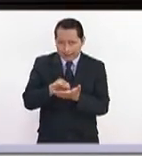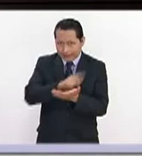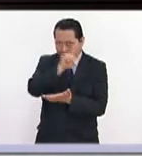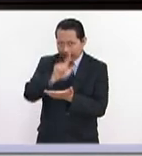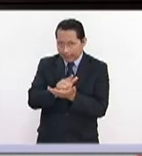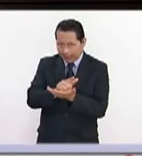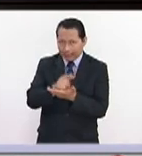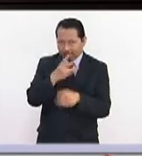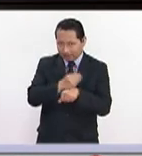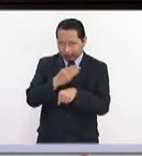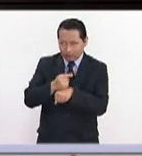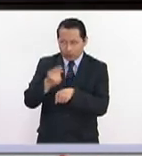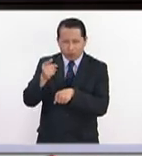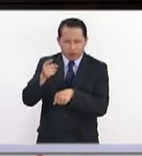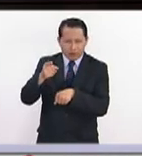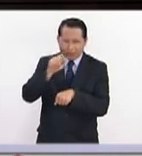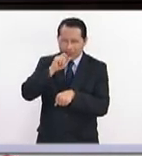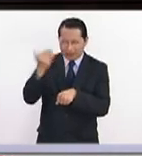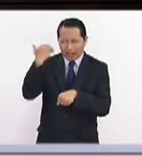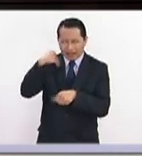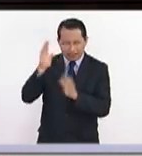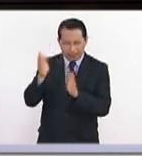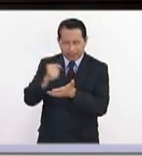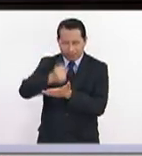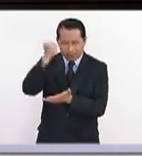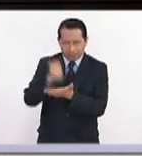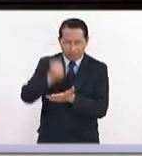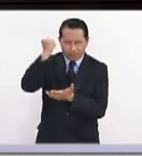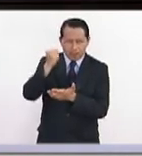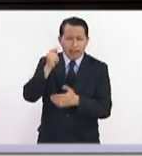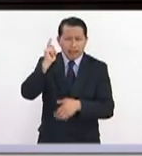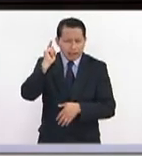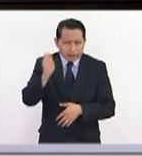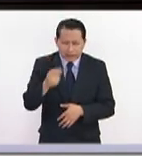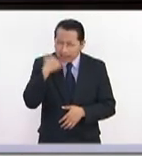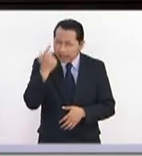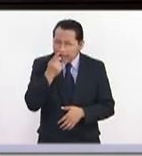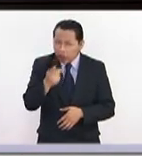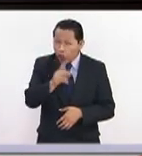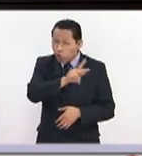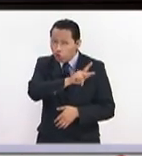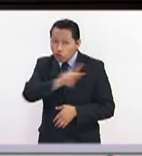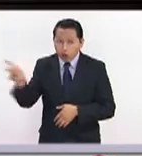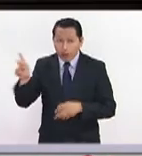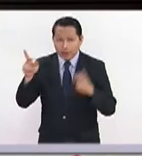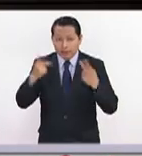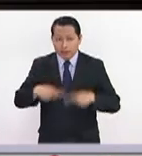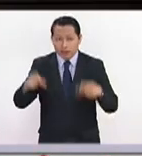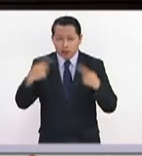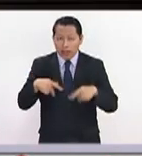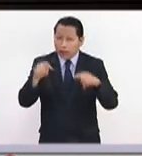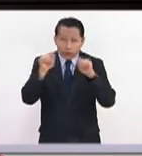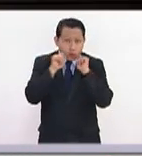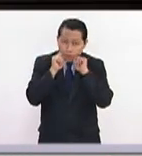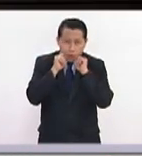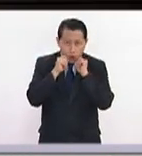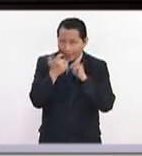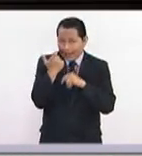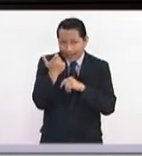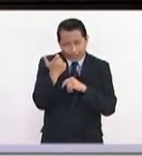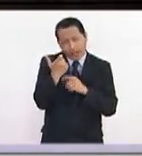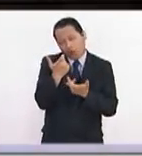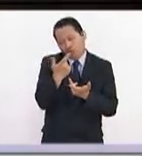de reconstrucción que ustedes aprobaron en la Asamblea, se garantiza que todas las personas, independientemente de su situación